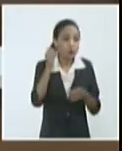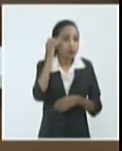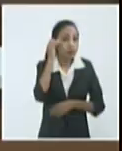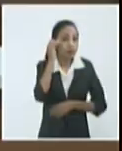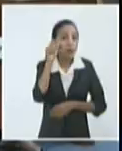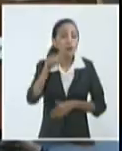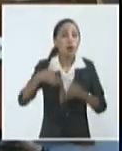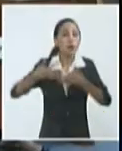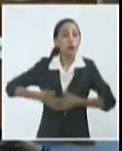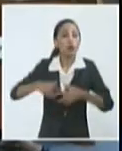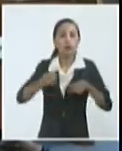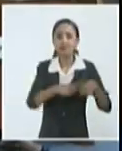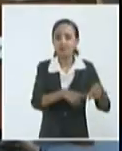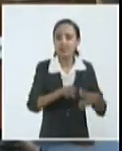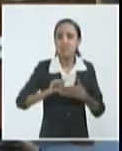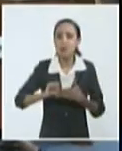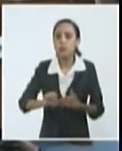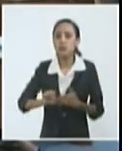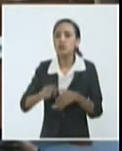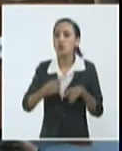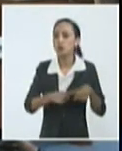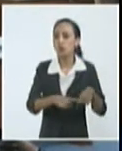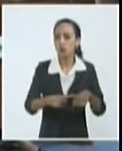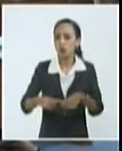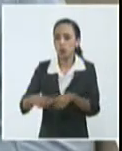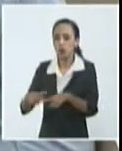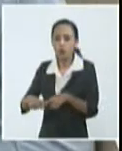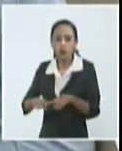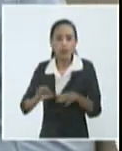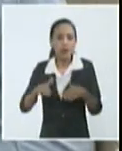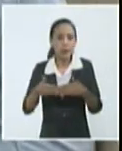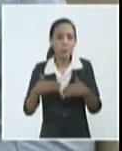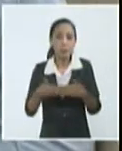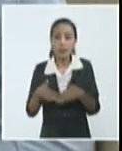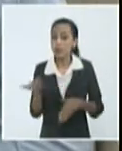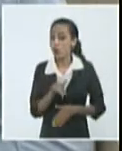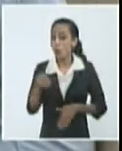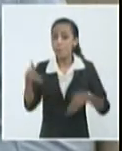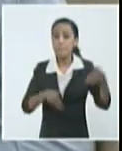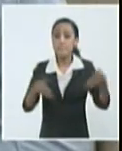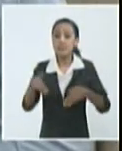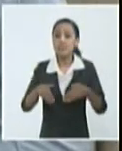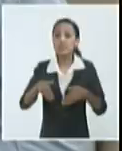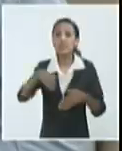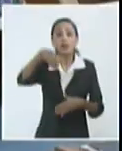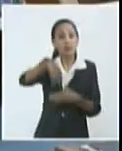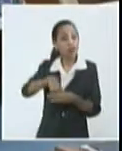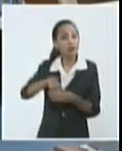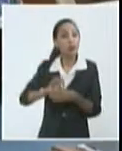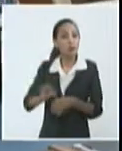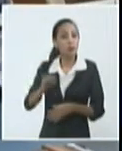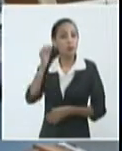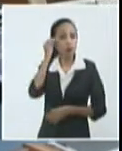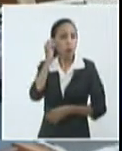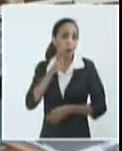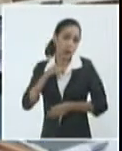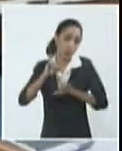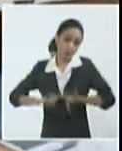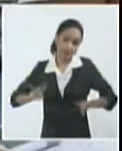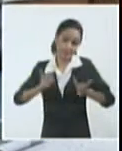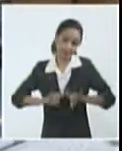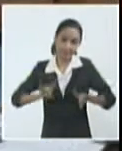bienes y servicios y el resto de otras entidades que también participan como parte del sector del conocimiento, como han sido las universidades que se han